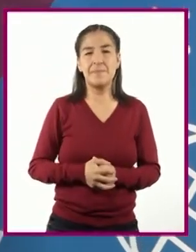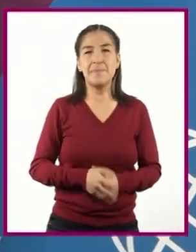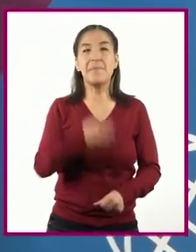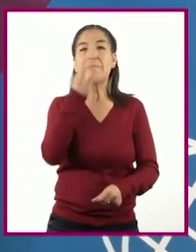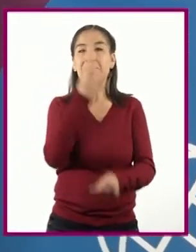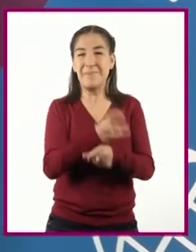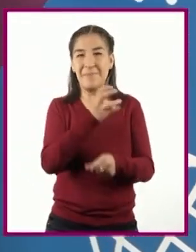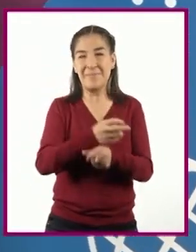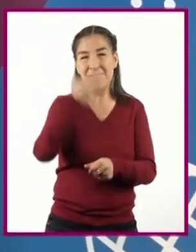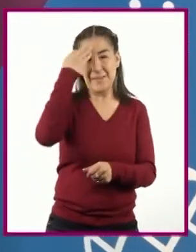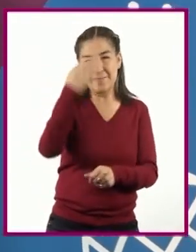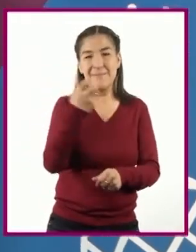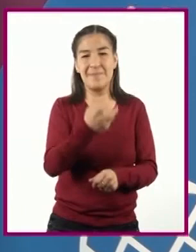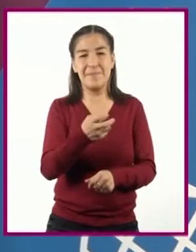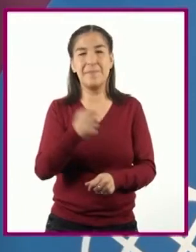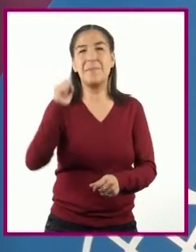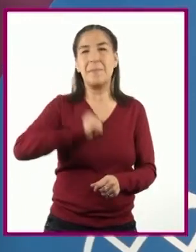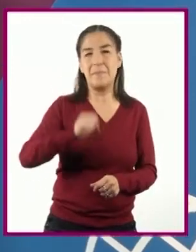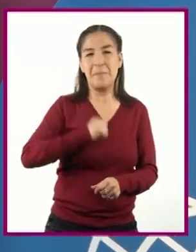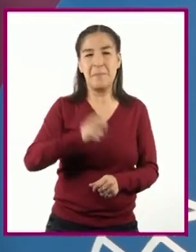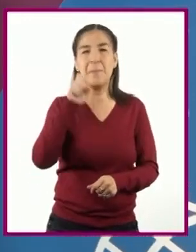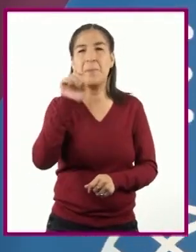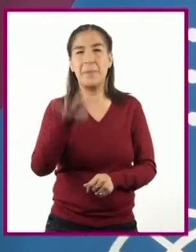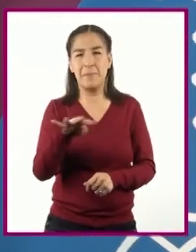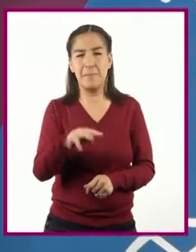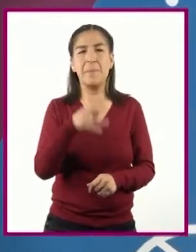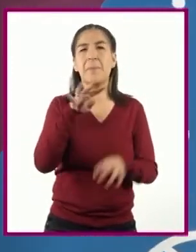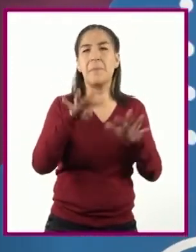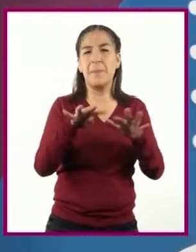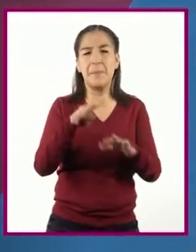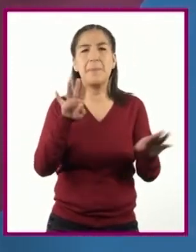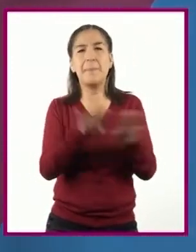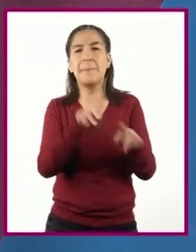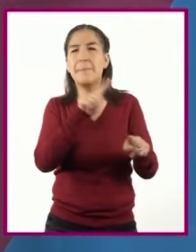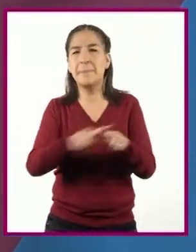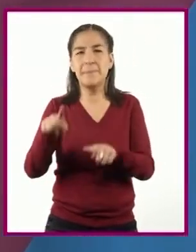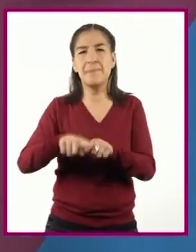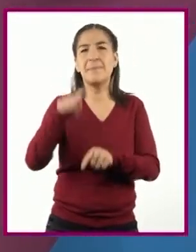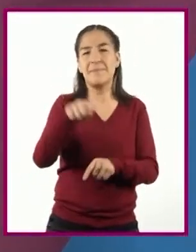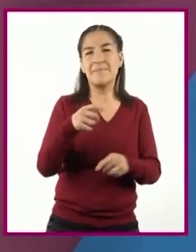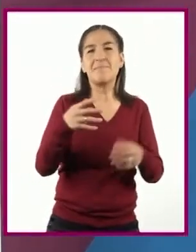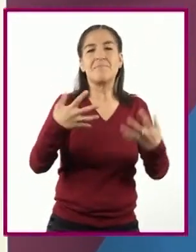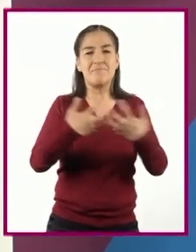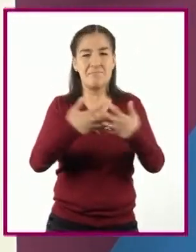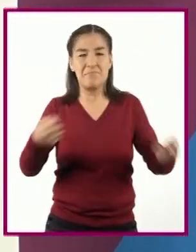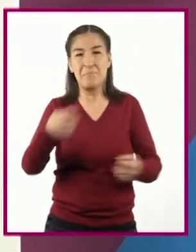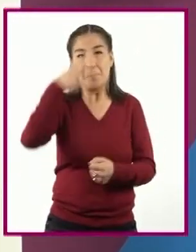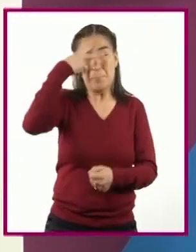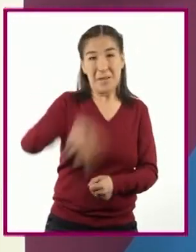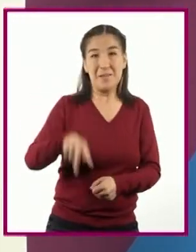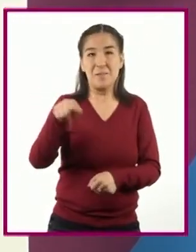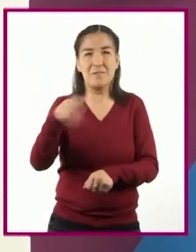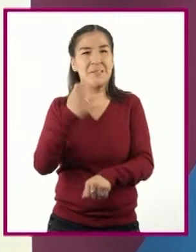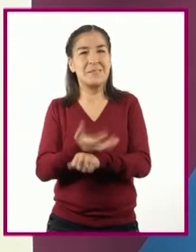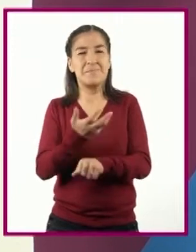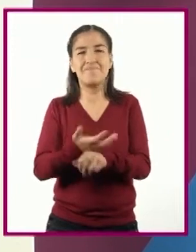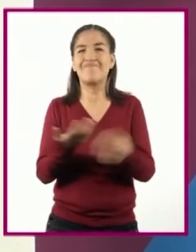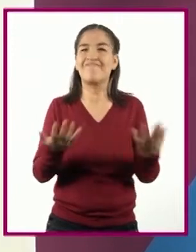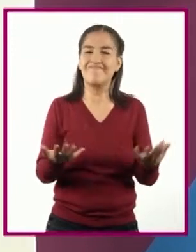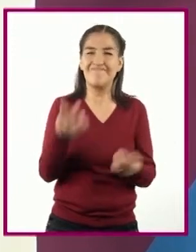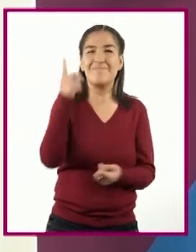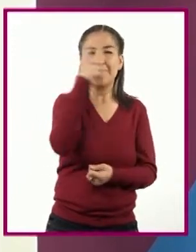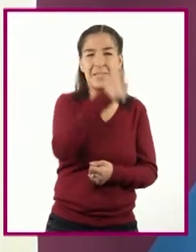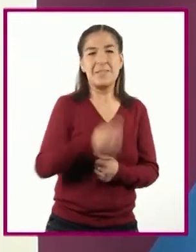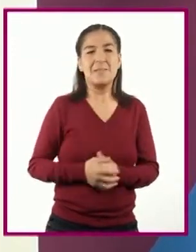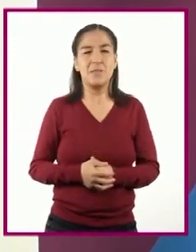tercera década del siglo XIX, las diferencias de poderío que separaban a México de Estados Unidos no eran tan grandes.